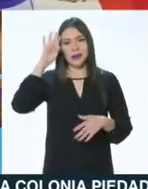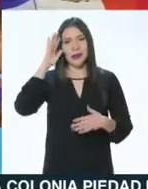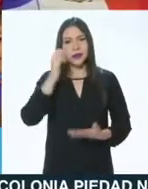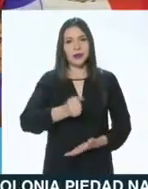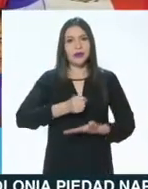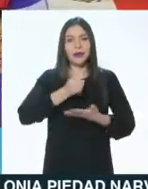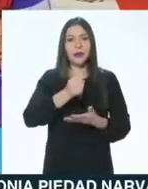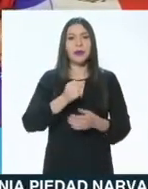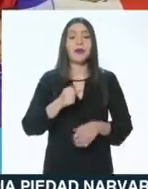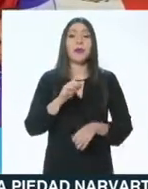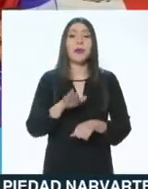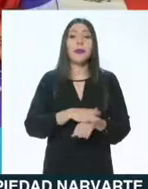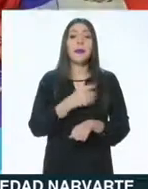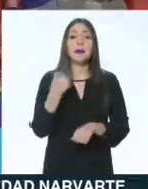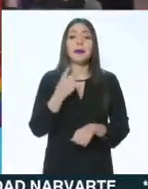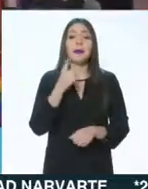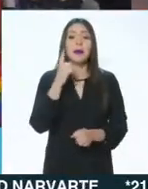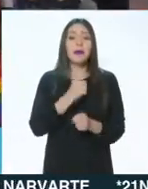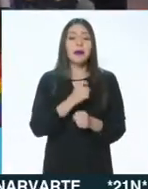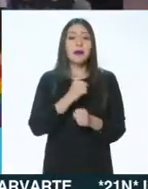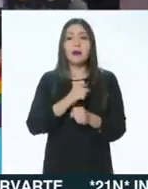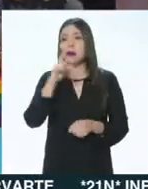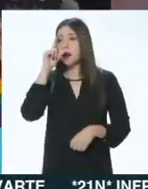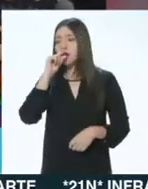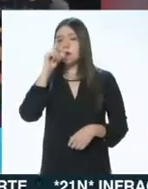la primer traba fue el dinero.